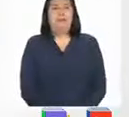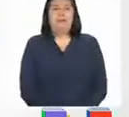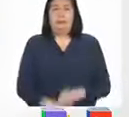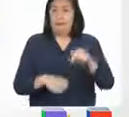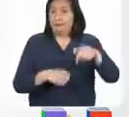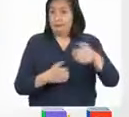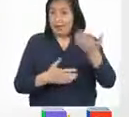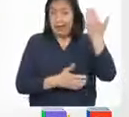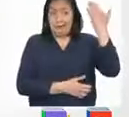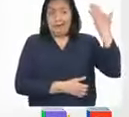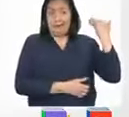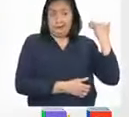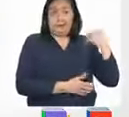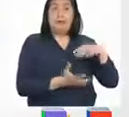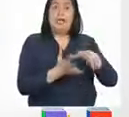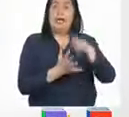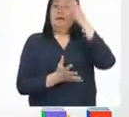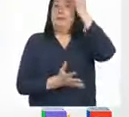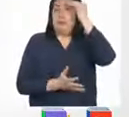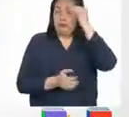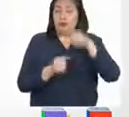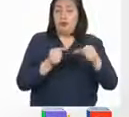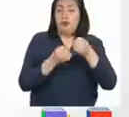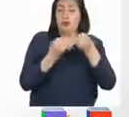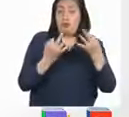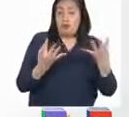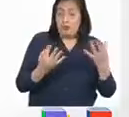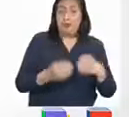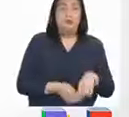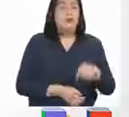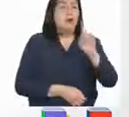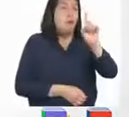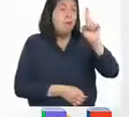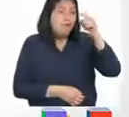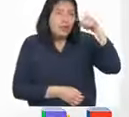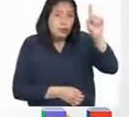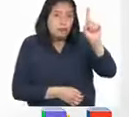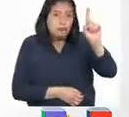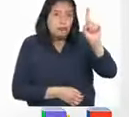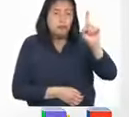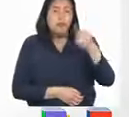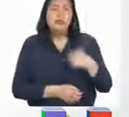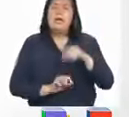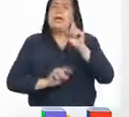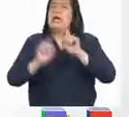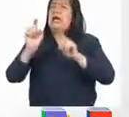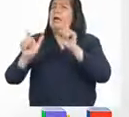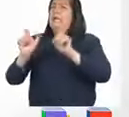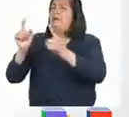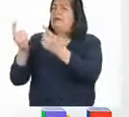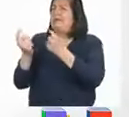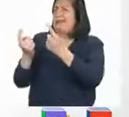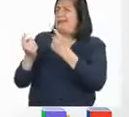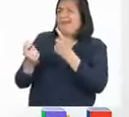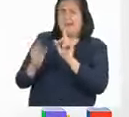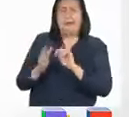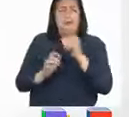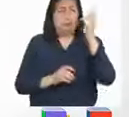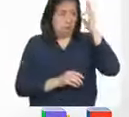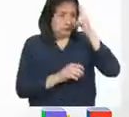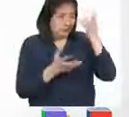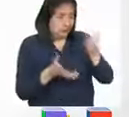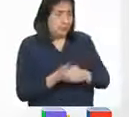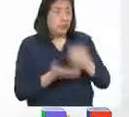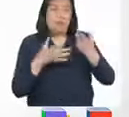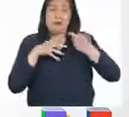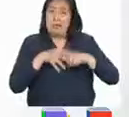En el programa anterior aprendimos los números del orden del millón y surgieron algunas preguntas. Por